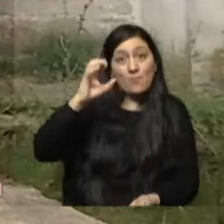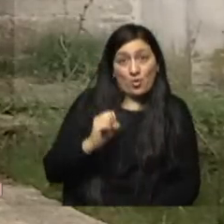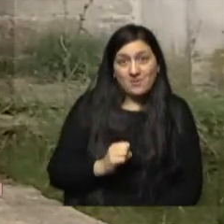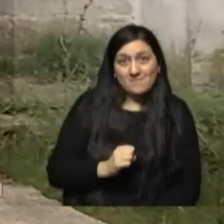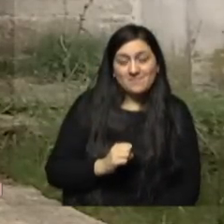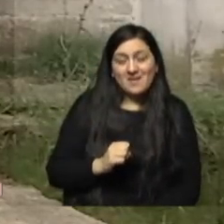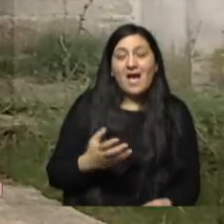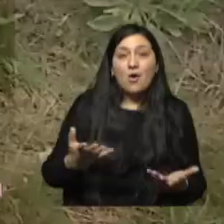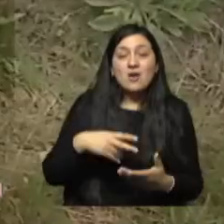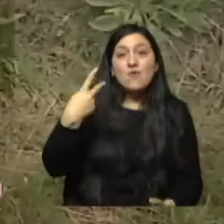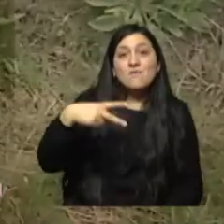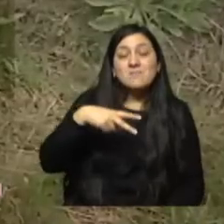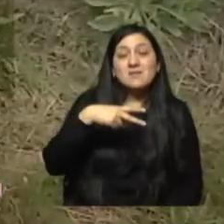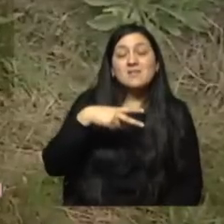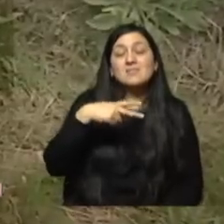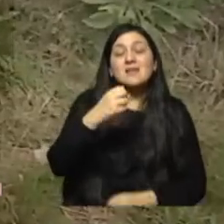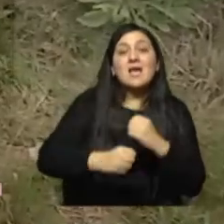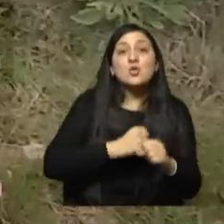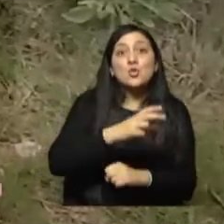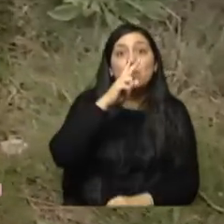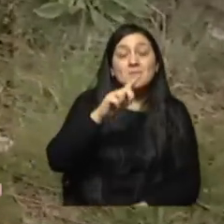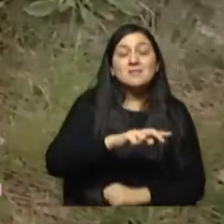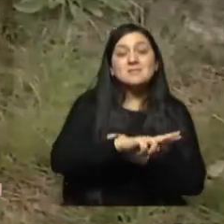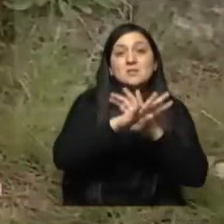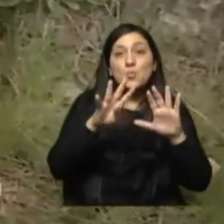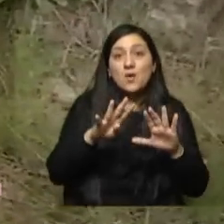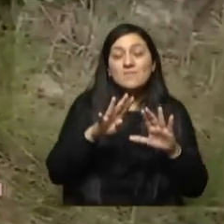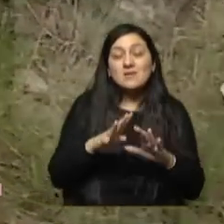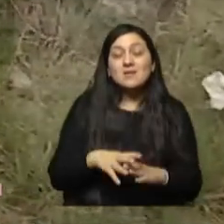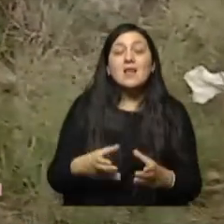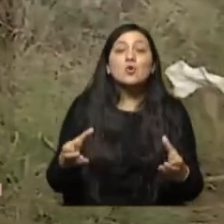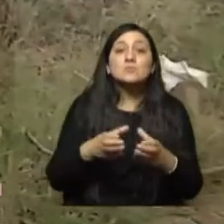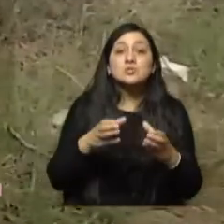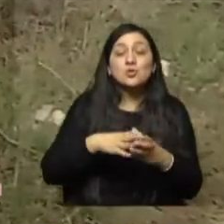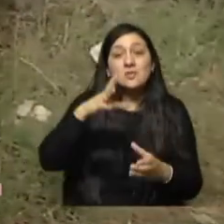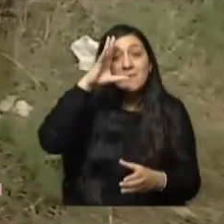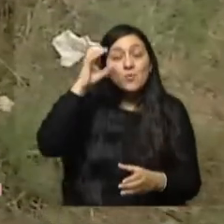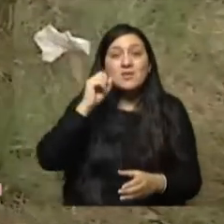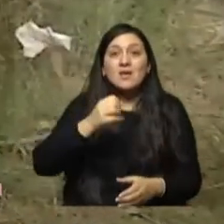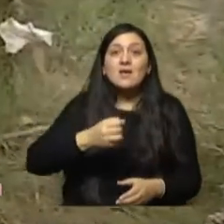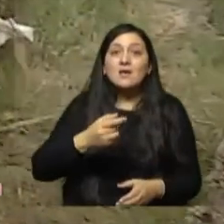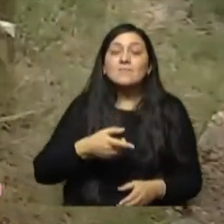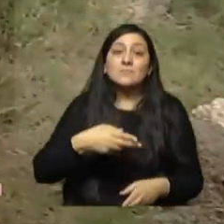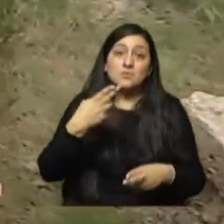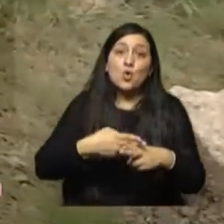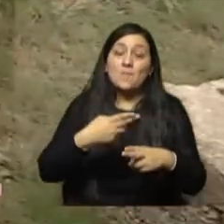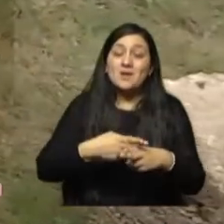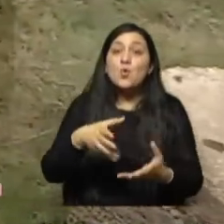efectivamente, en noviembre de 2019, la Comisión Nacional Honoraria de Sitios de Memoria declara sitios de